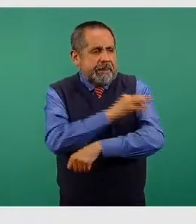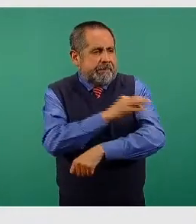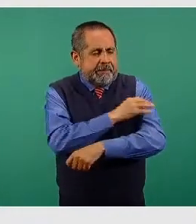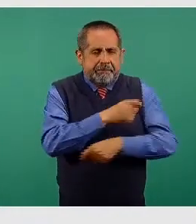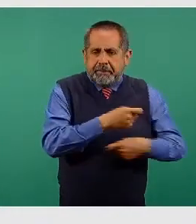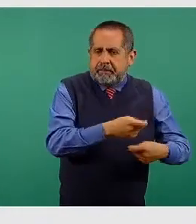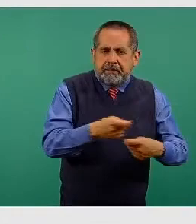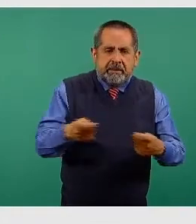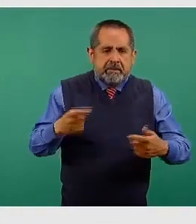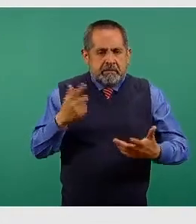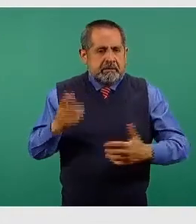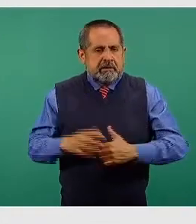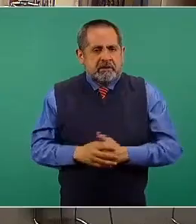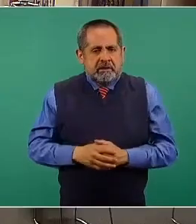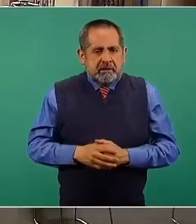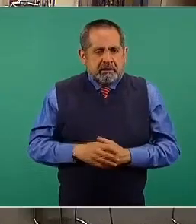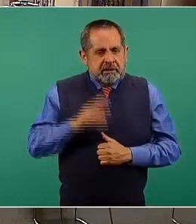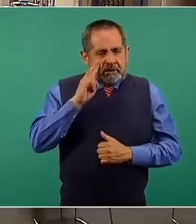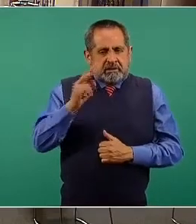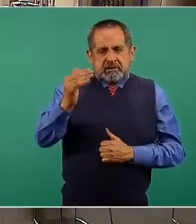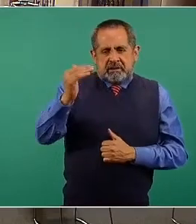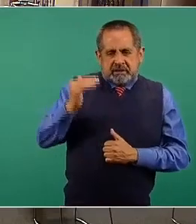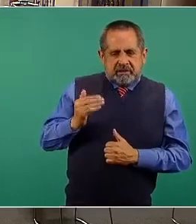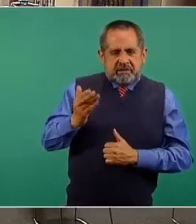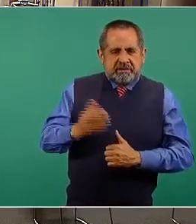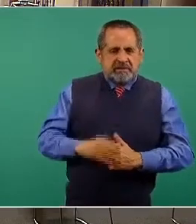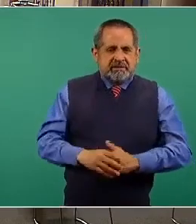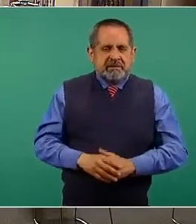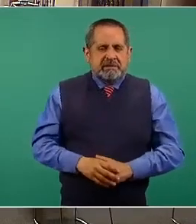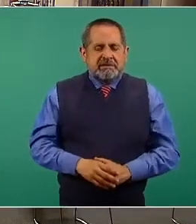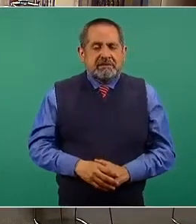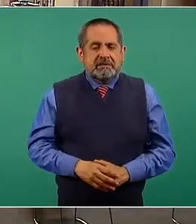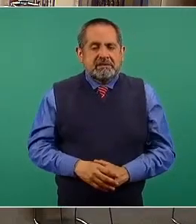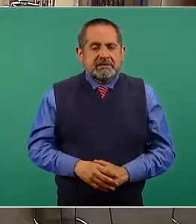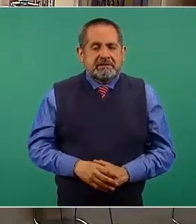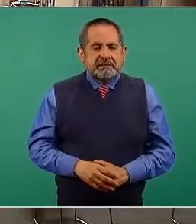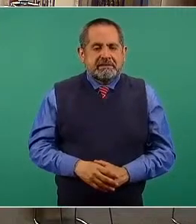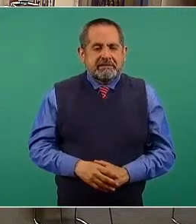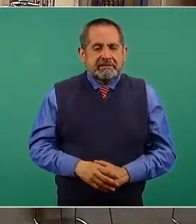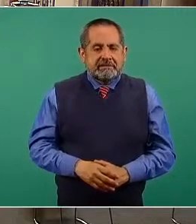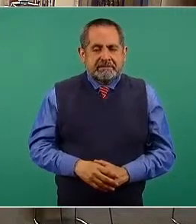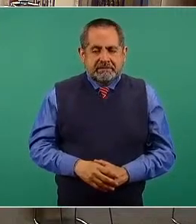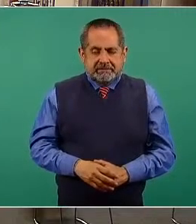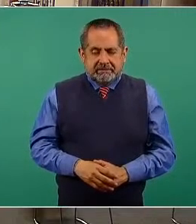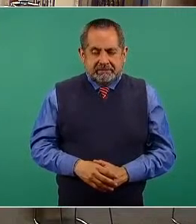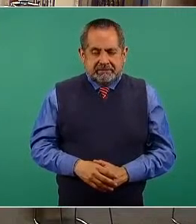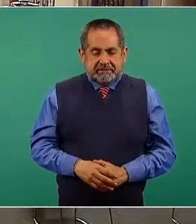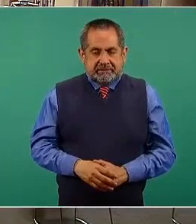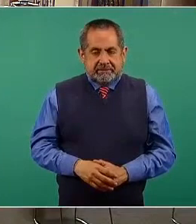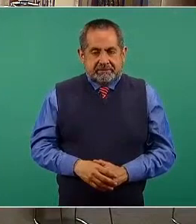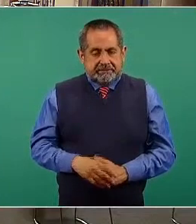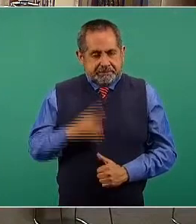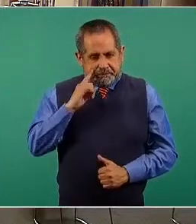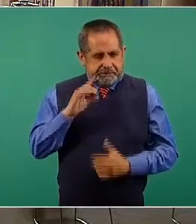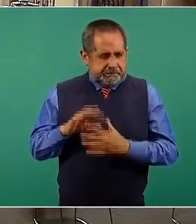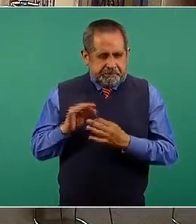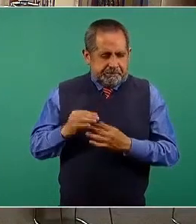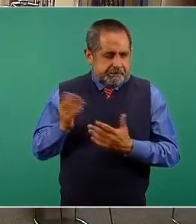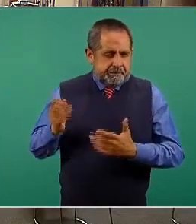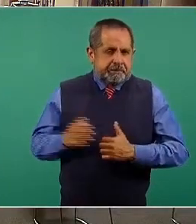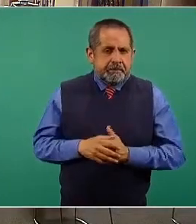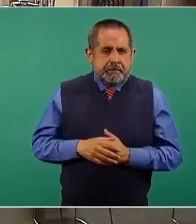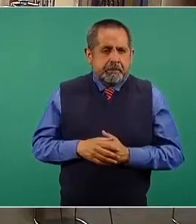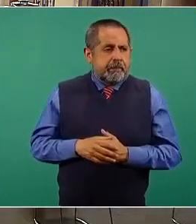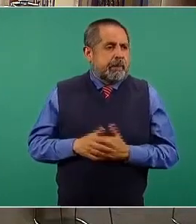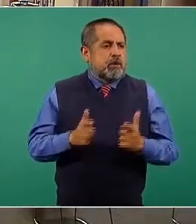las vacunas. Si vemos la siguiente diapositiva, vamos a actualizar precisamente los